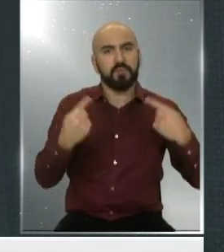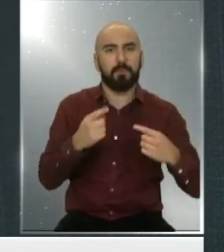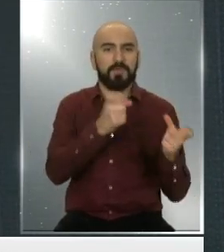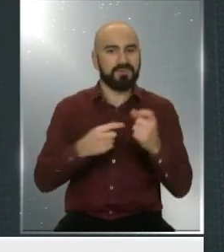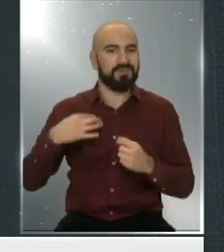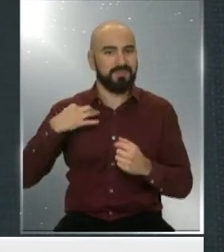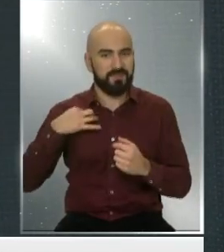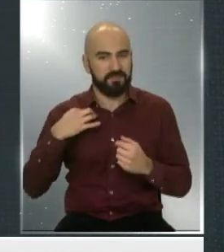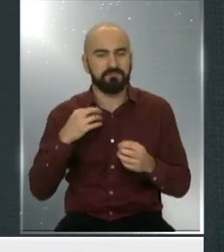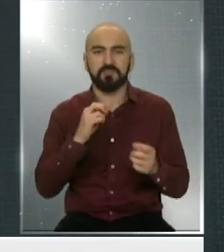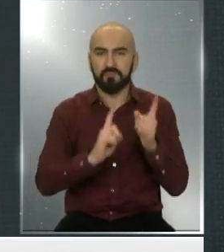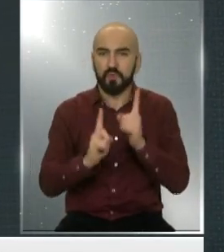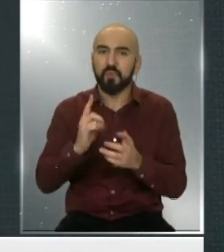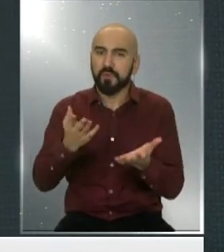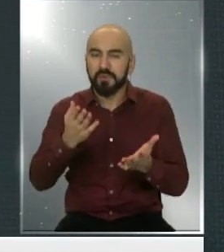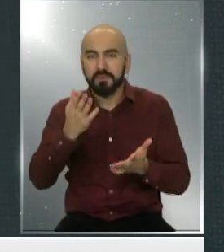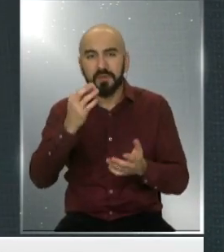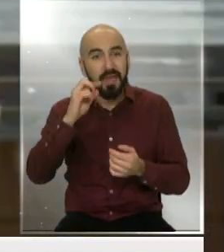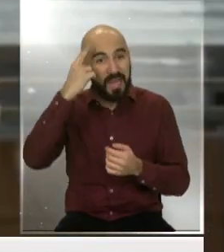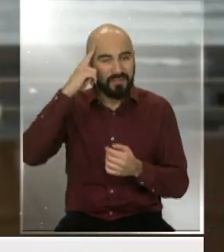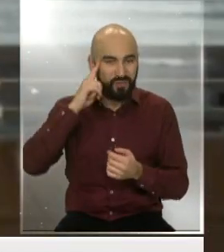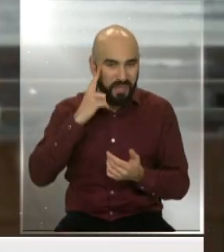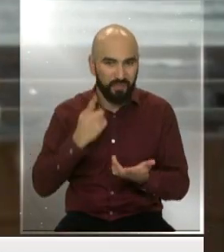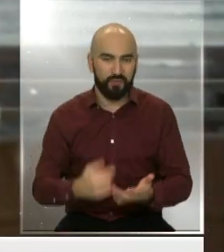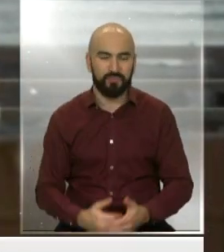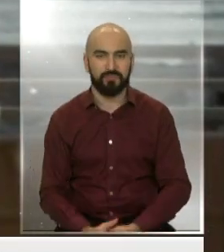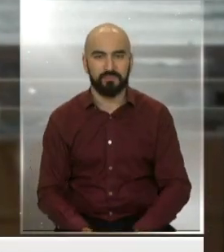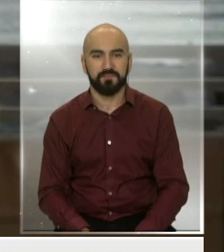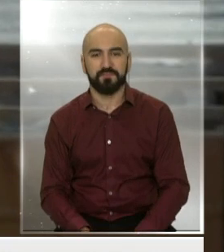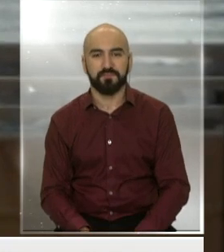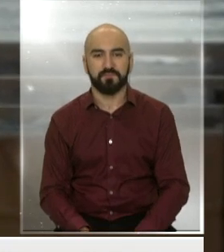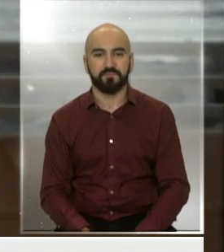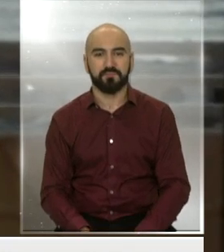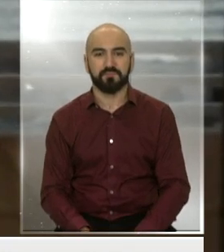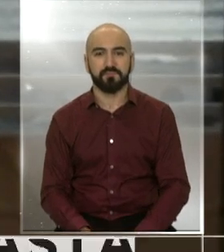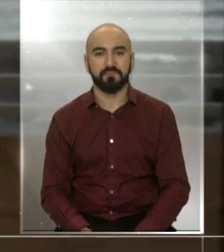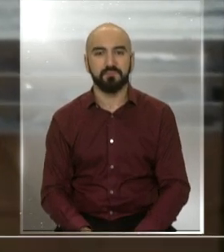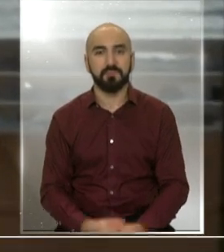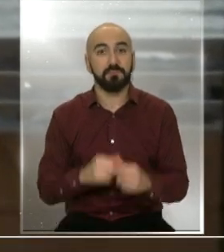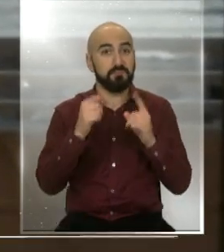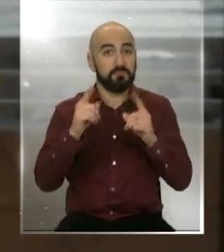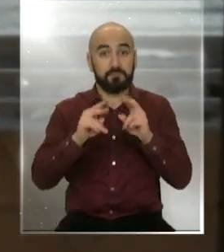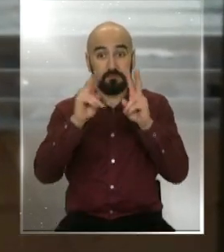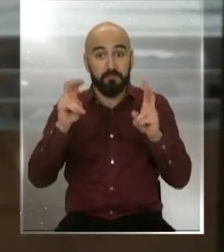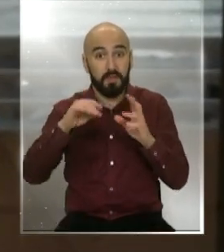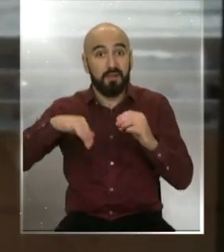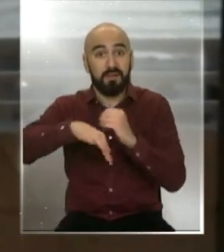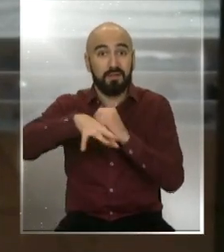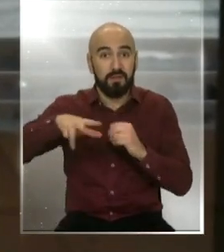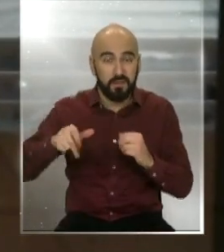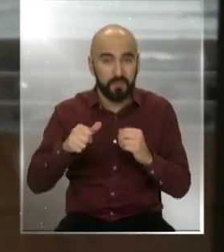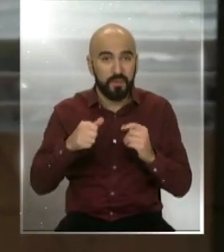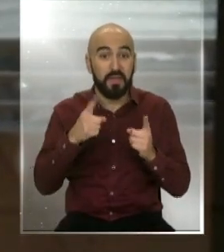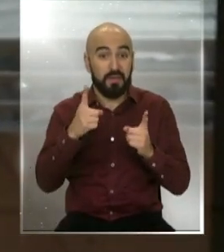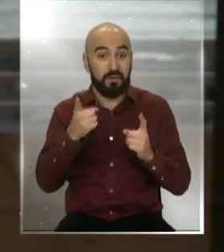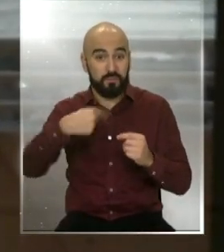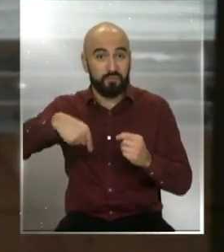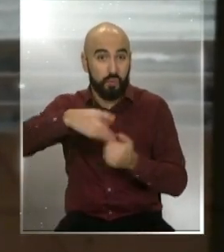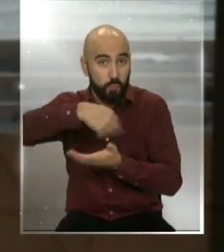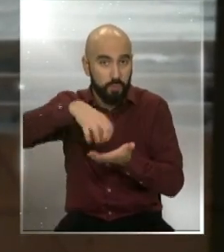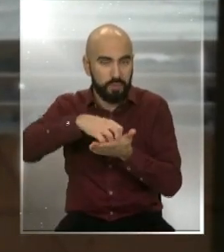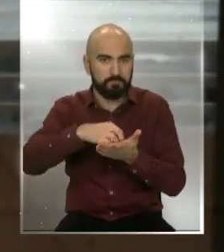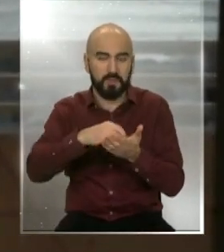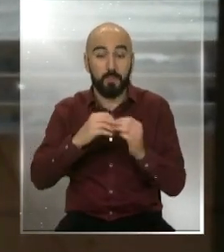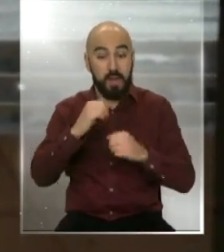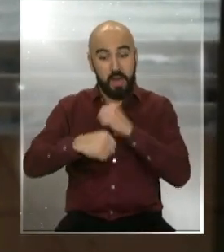y funcionarios policiales lesionados. La variación de los actos delictuales en nuestra comuna es superior al año pasado y esto